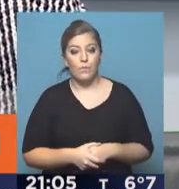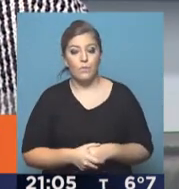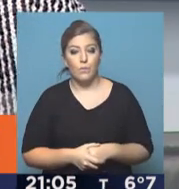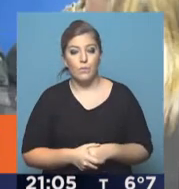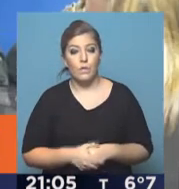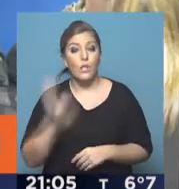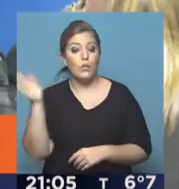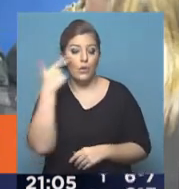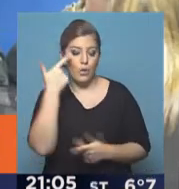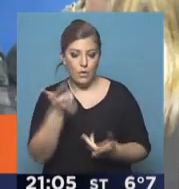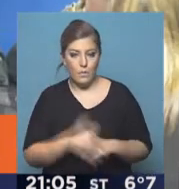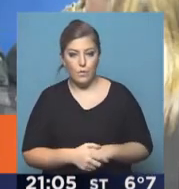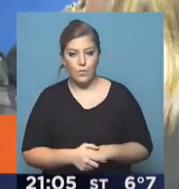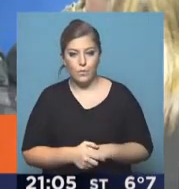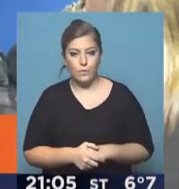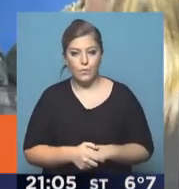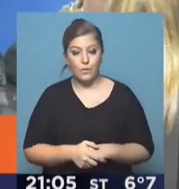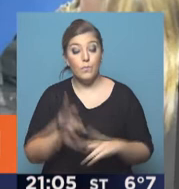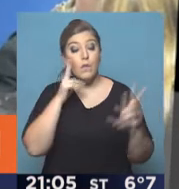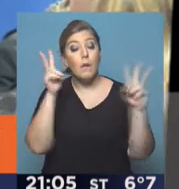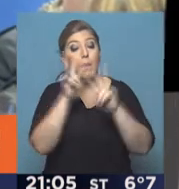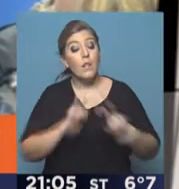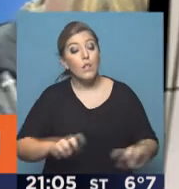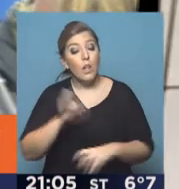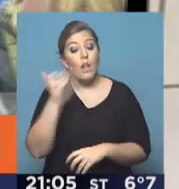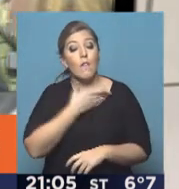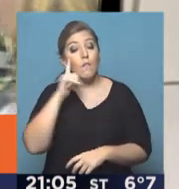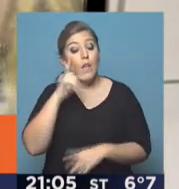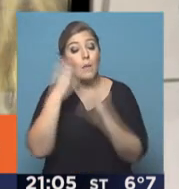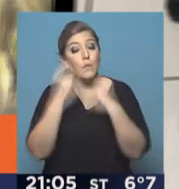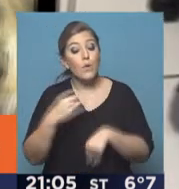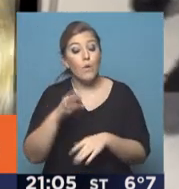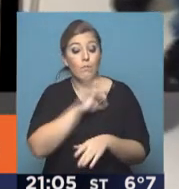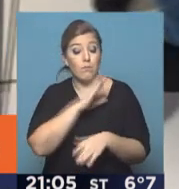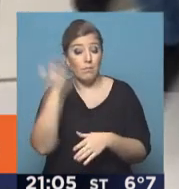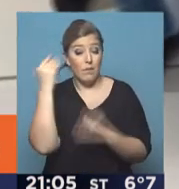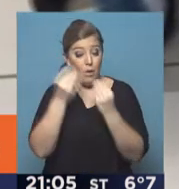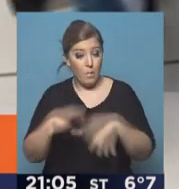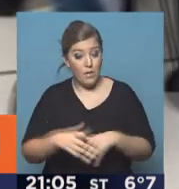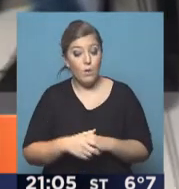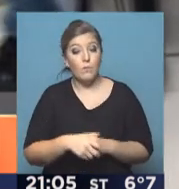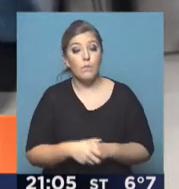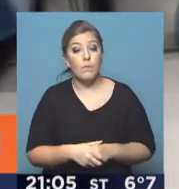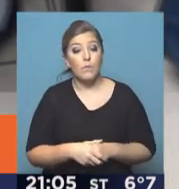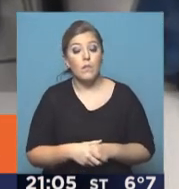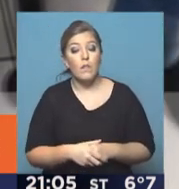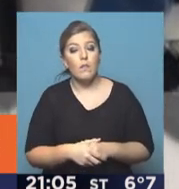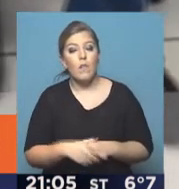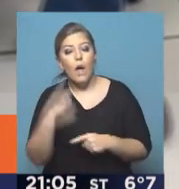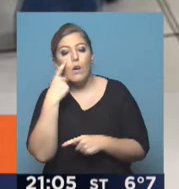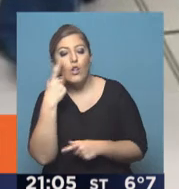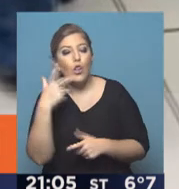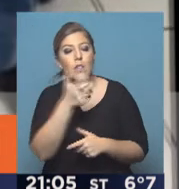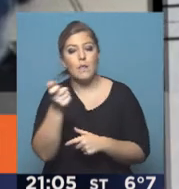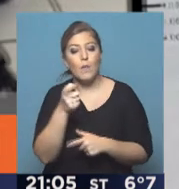que todos conocemos la investigación de la afi comenzó a principios de año se realizaron tareas de seguimiento a los